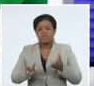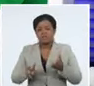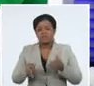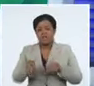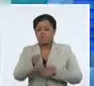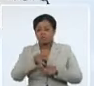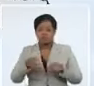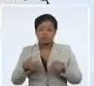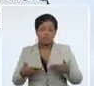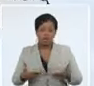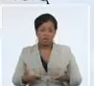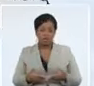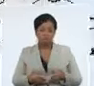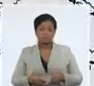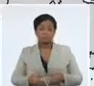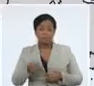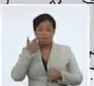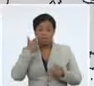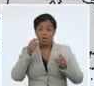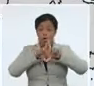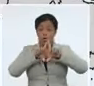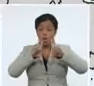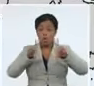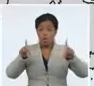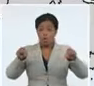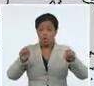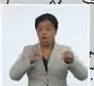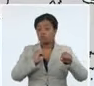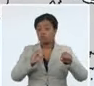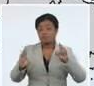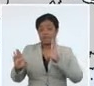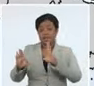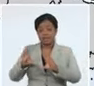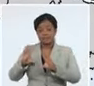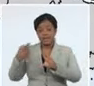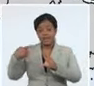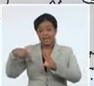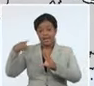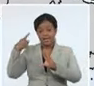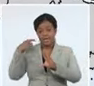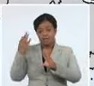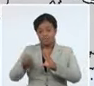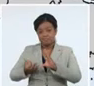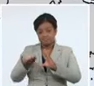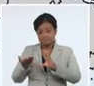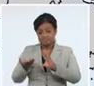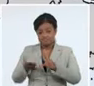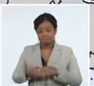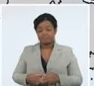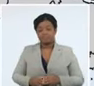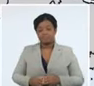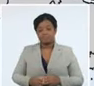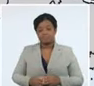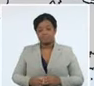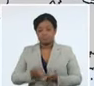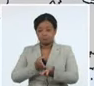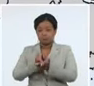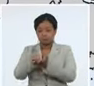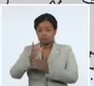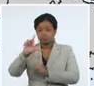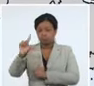territorio, el comportamiento del diagnóstico en el día de ayer, ahí lo tienen. Occidente continúa